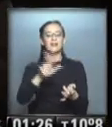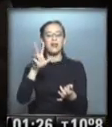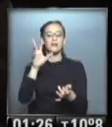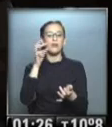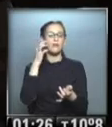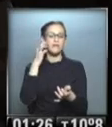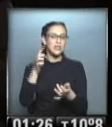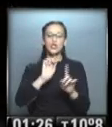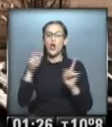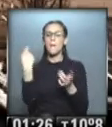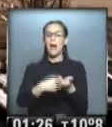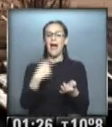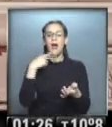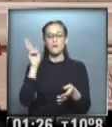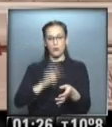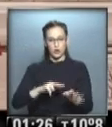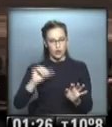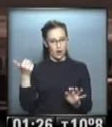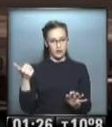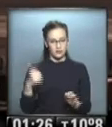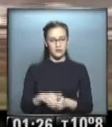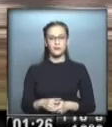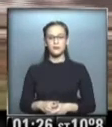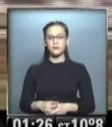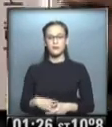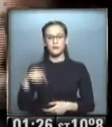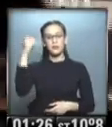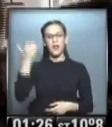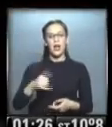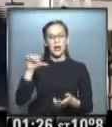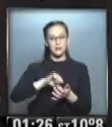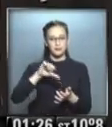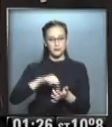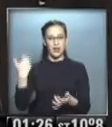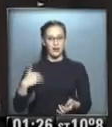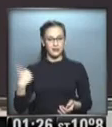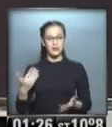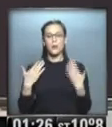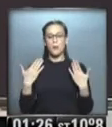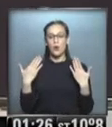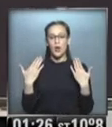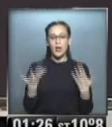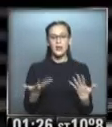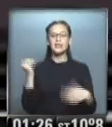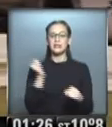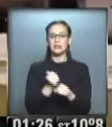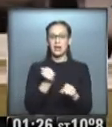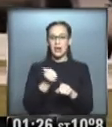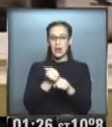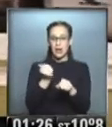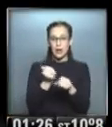8.382.390 no van a pagar impuesto a las ganancias. Tenemos un país en donde se permite también realizar tareas de cabotaje a